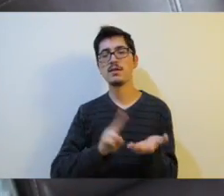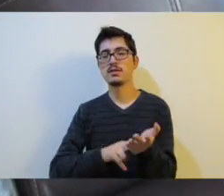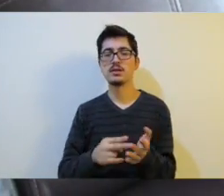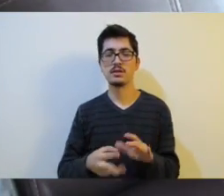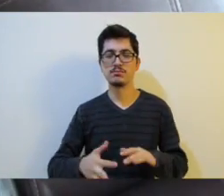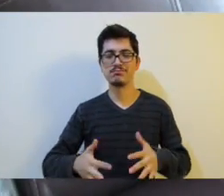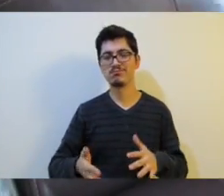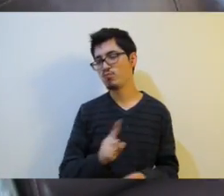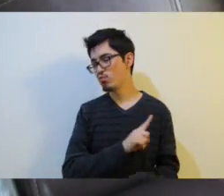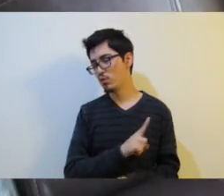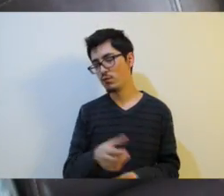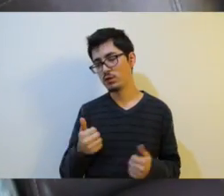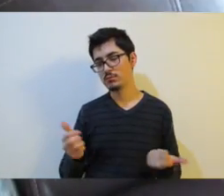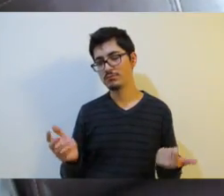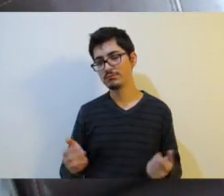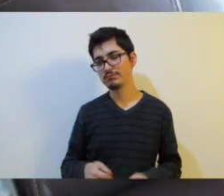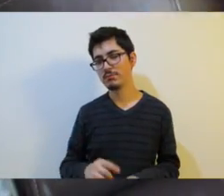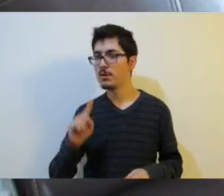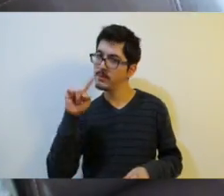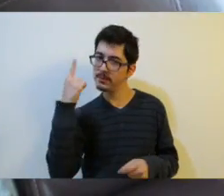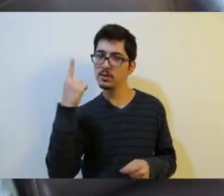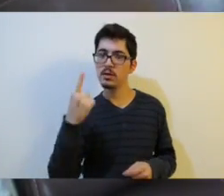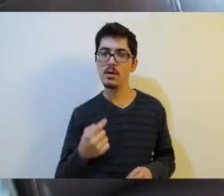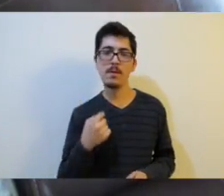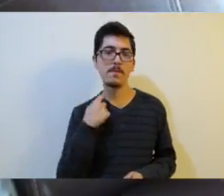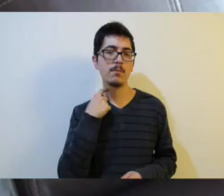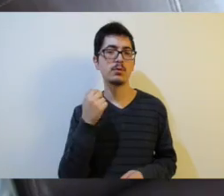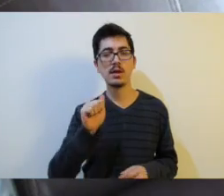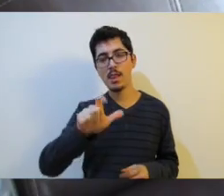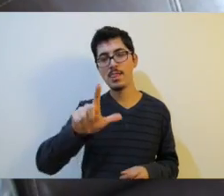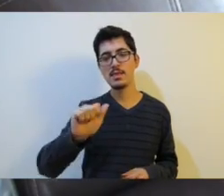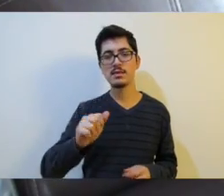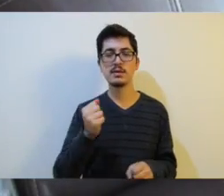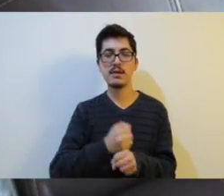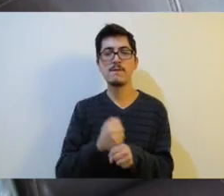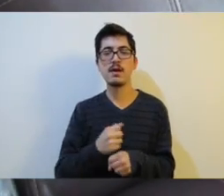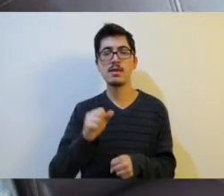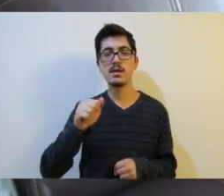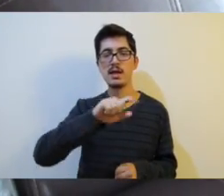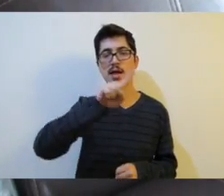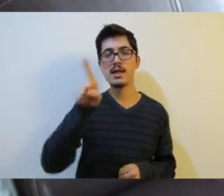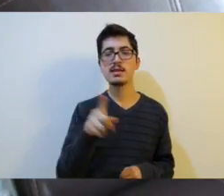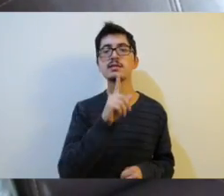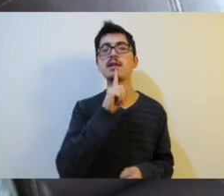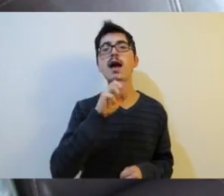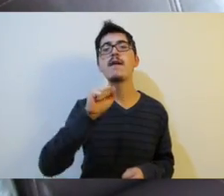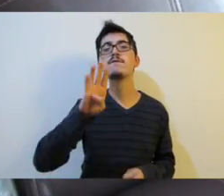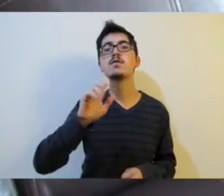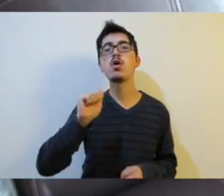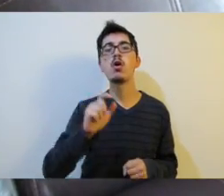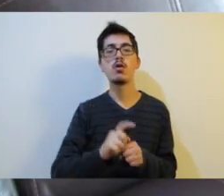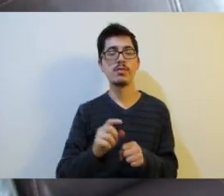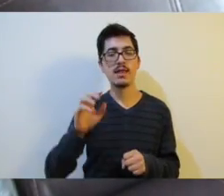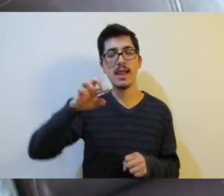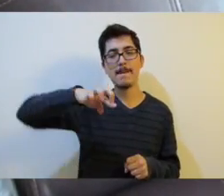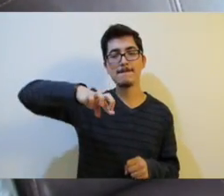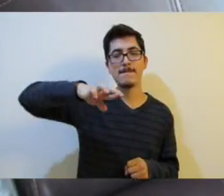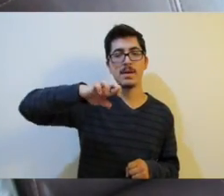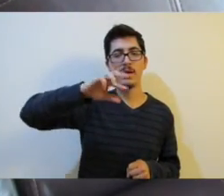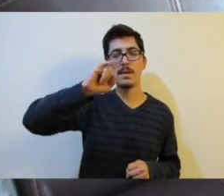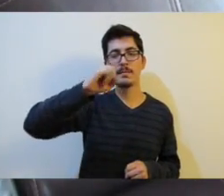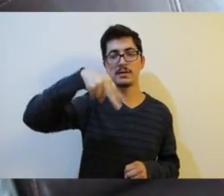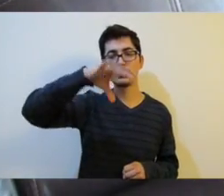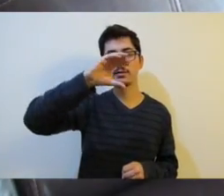tiene ninguna fama, no tiene ninguna oportunidad, pero nada, cero oportunidad de estar con la princesa. Y a pesar de eso, le pide